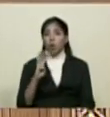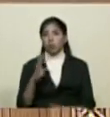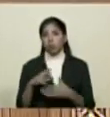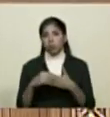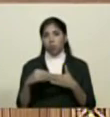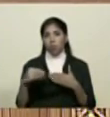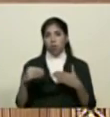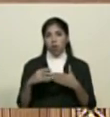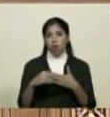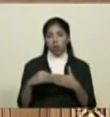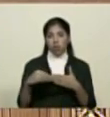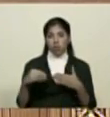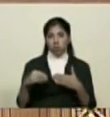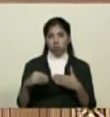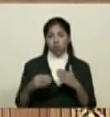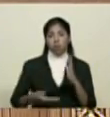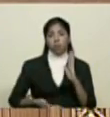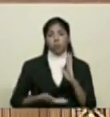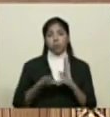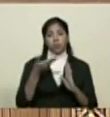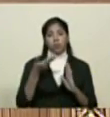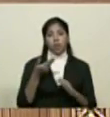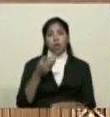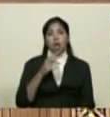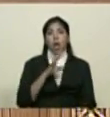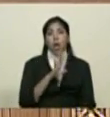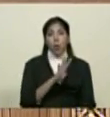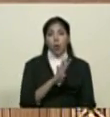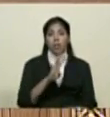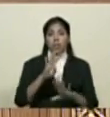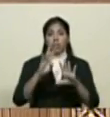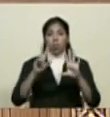kilogramo. Es decir, el sobreprecio aquí fue de